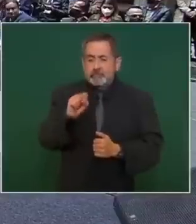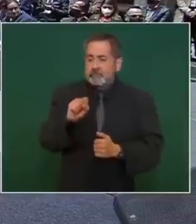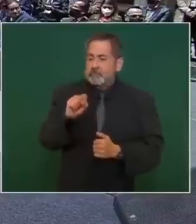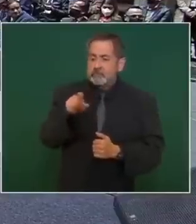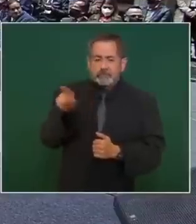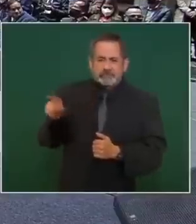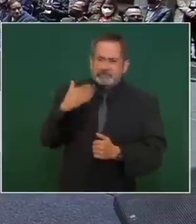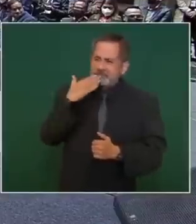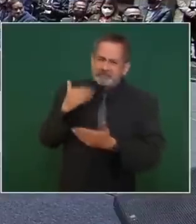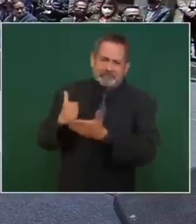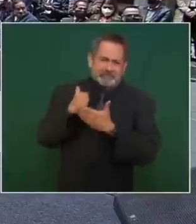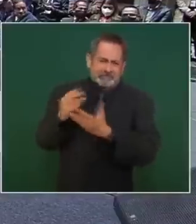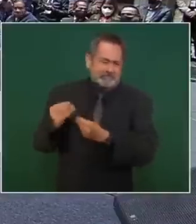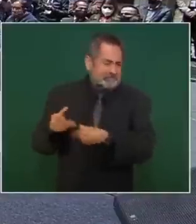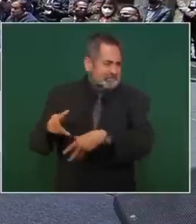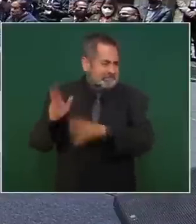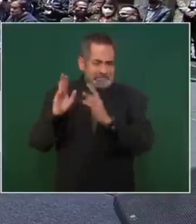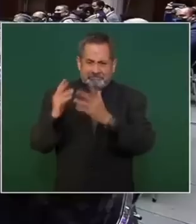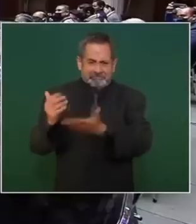que